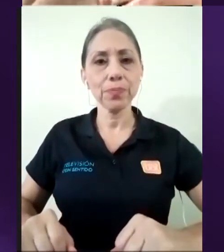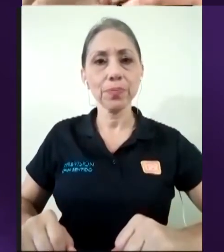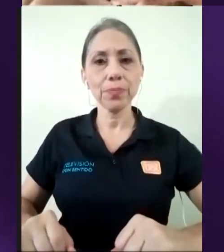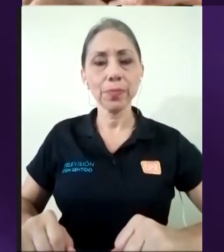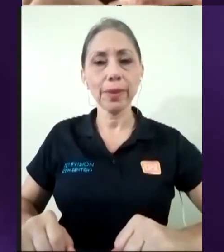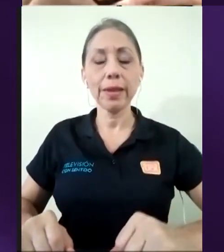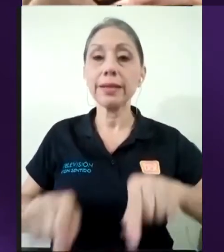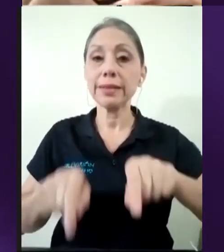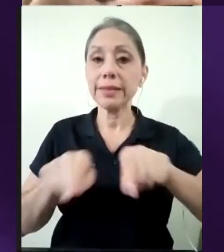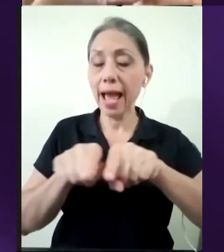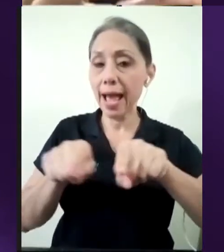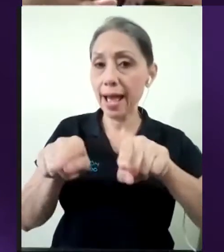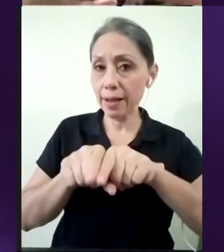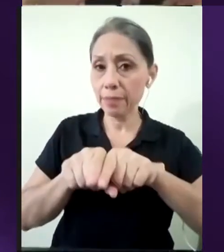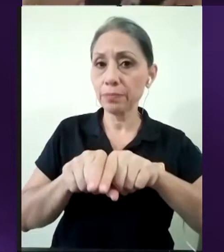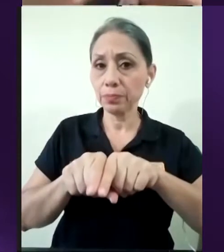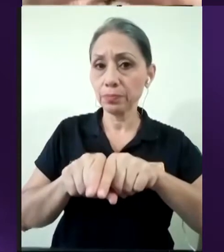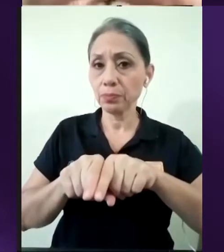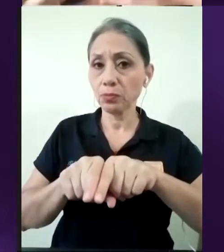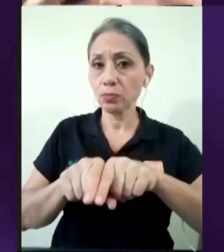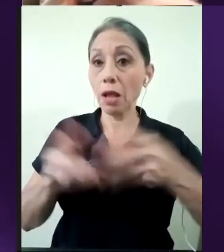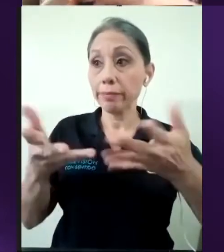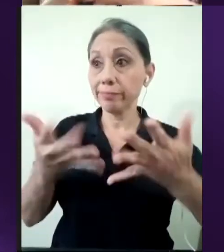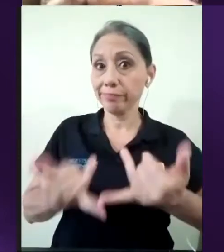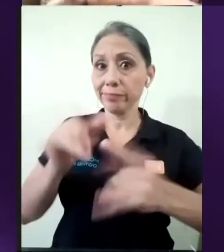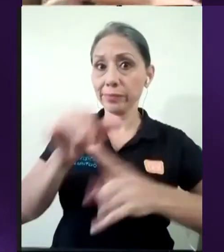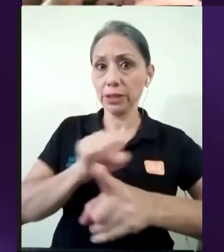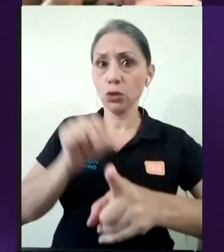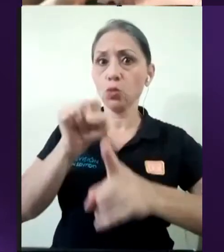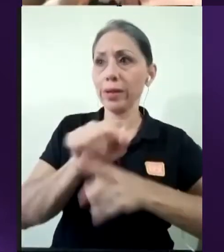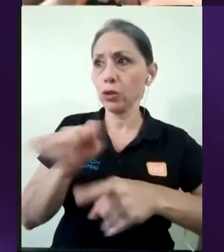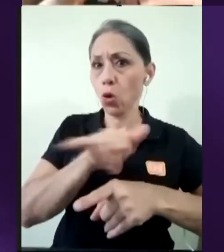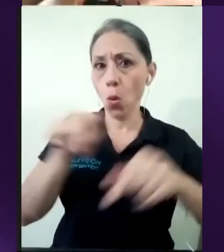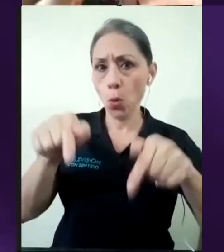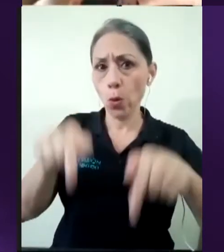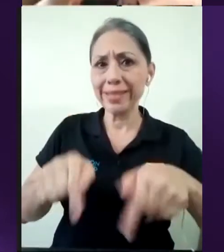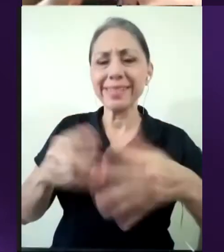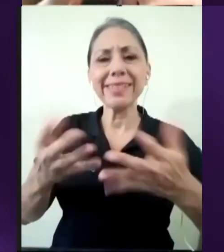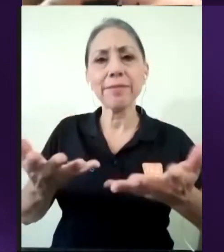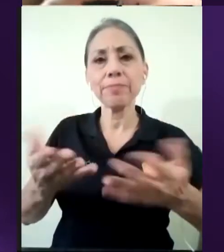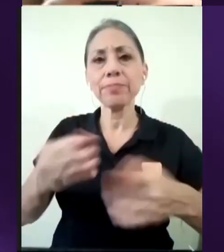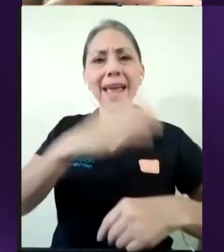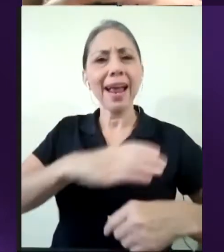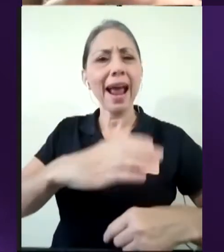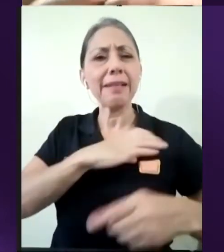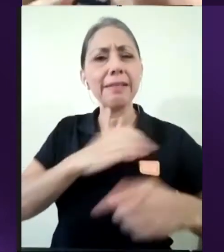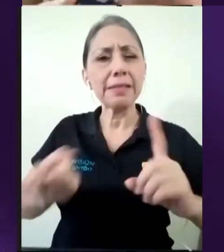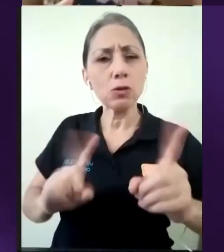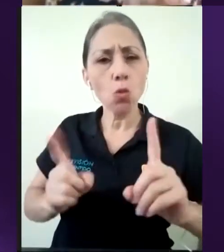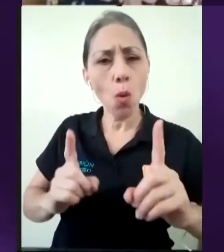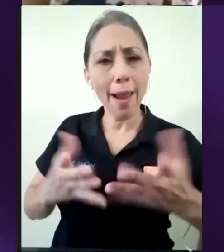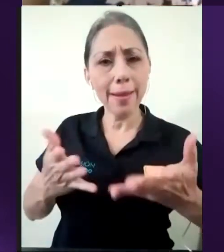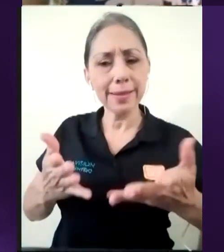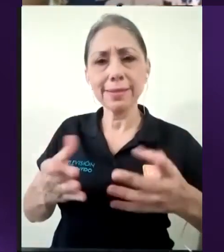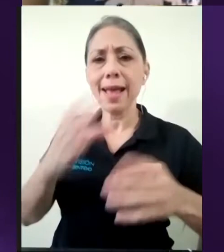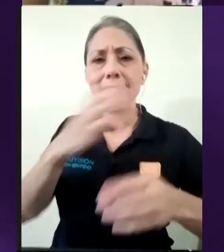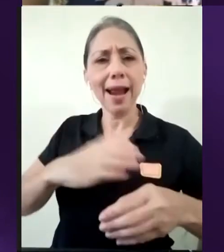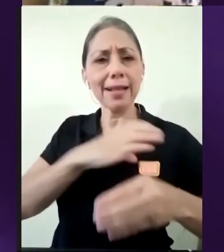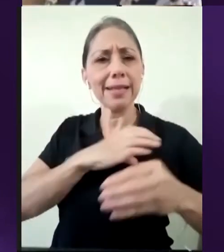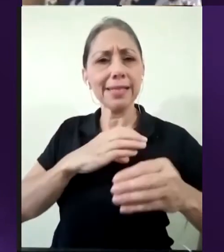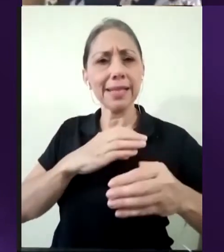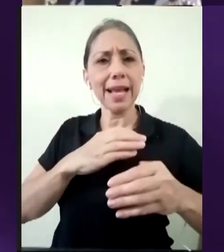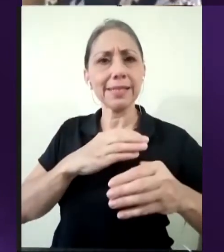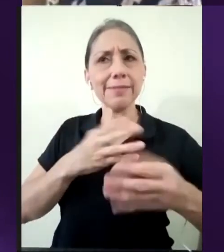También ante una situación como esta, ¿cuáles son las características que hacen más vulnerable a la población